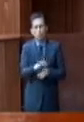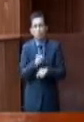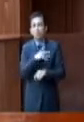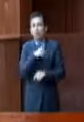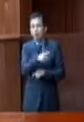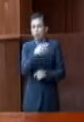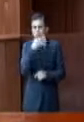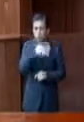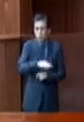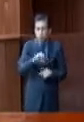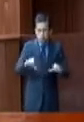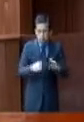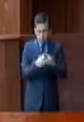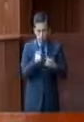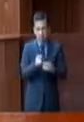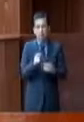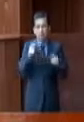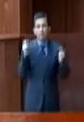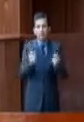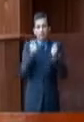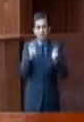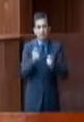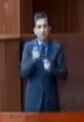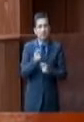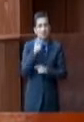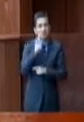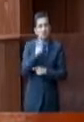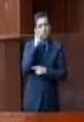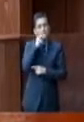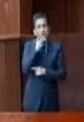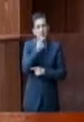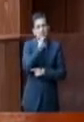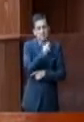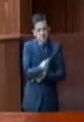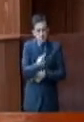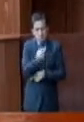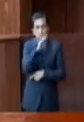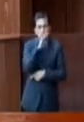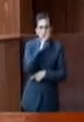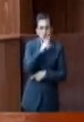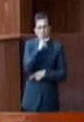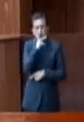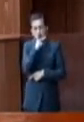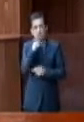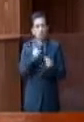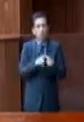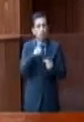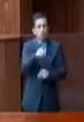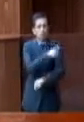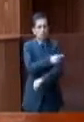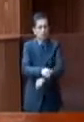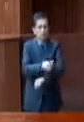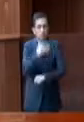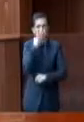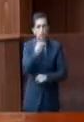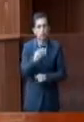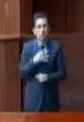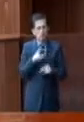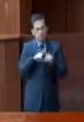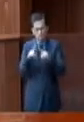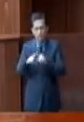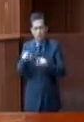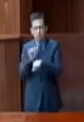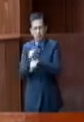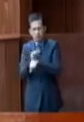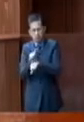eventos denominados festival del niño la madre y el padre en la delegación coyoacán en los que se contó con la participación de diversos artistas y se